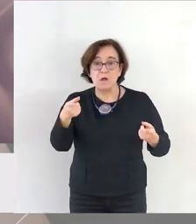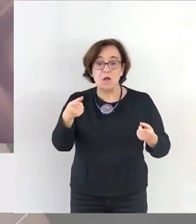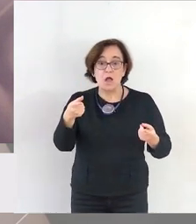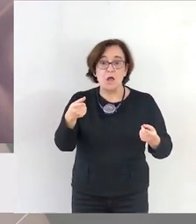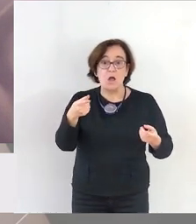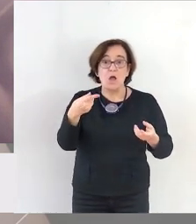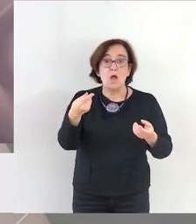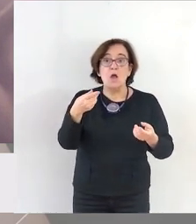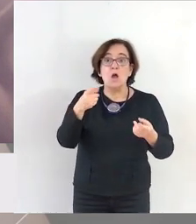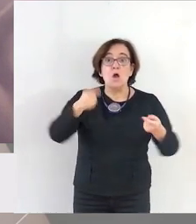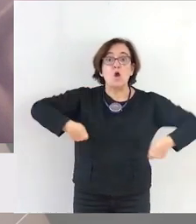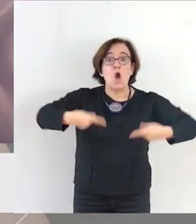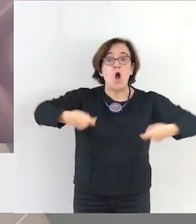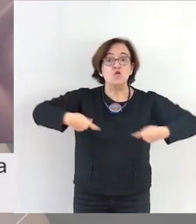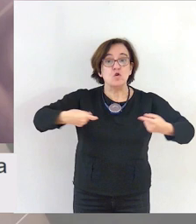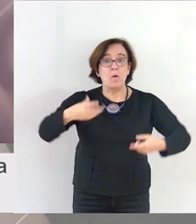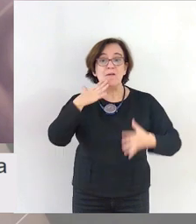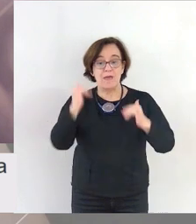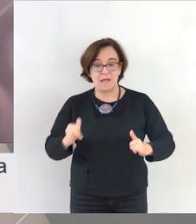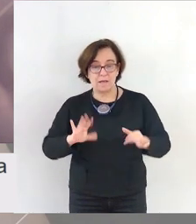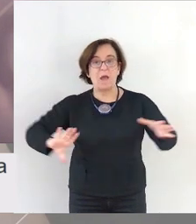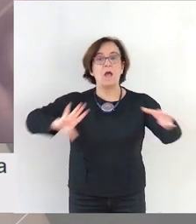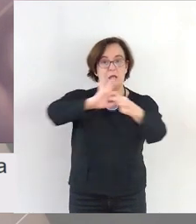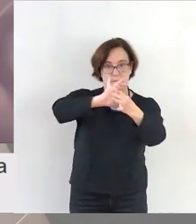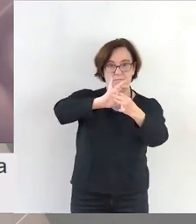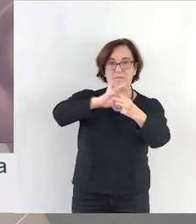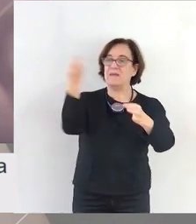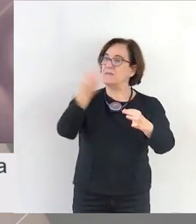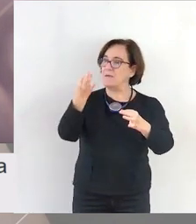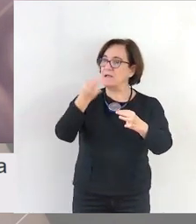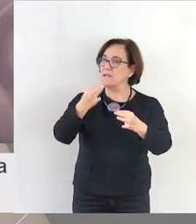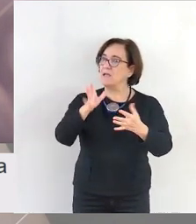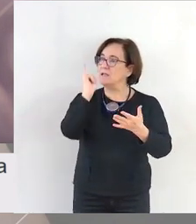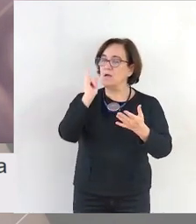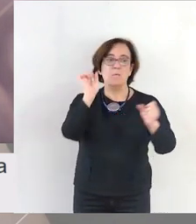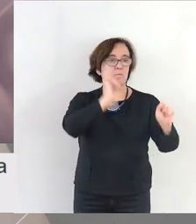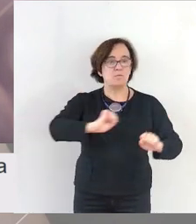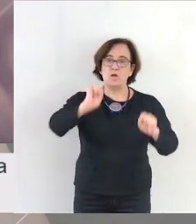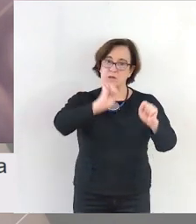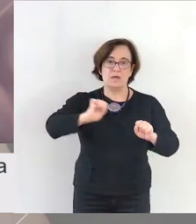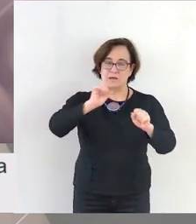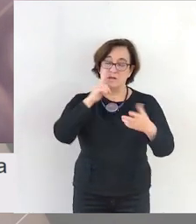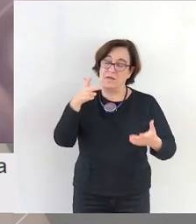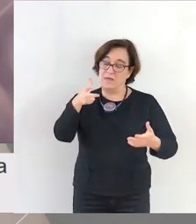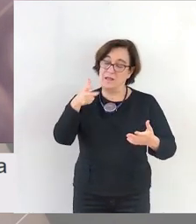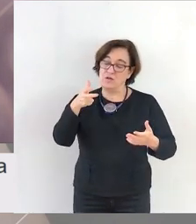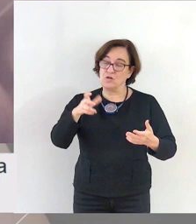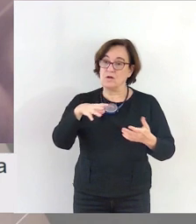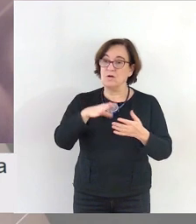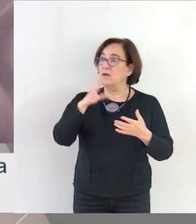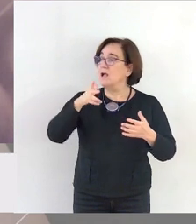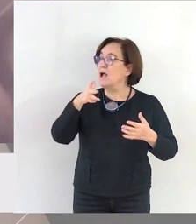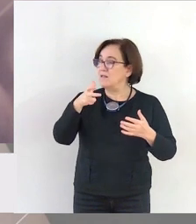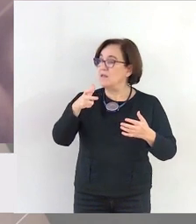energía es un componente real que debería estar protegido por algún tipo de derecho es decir el